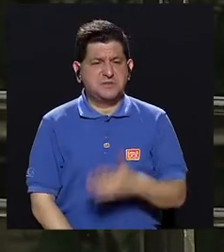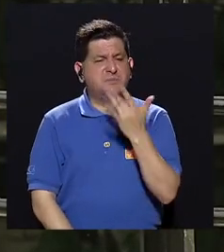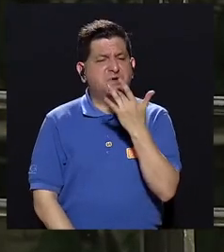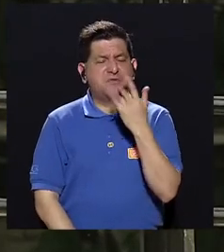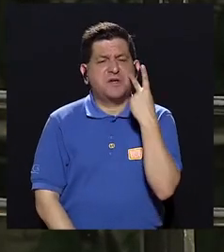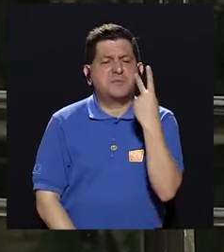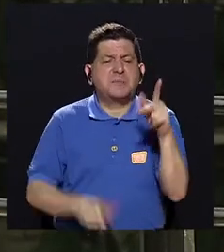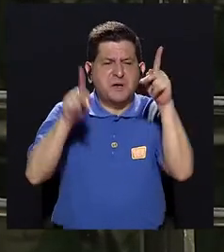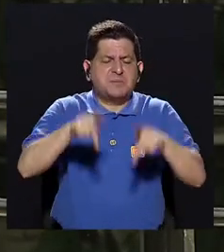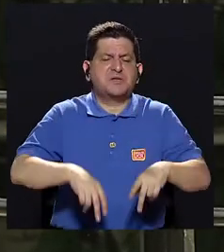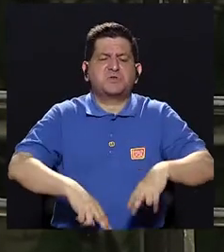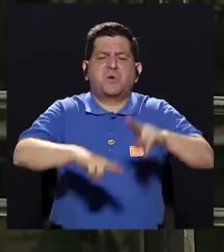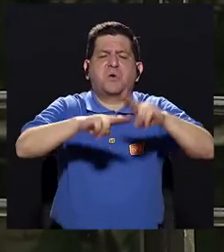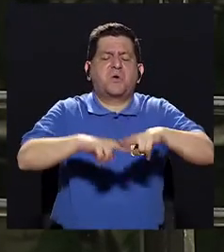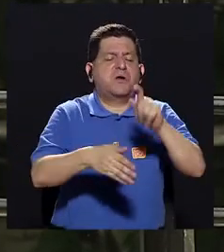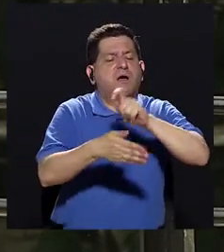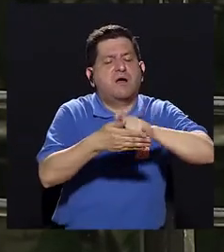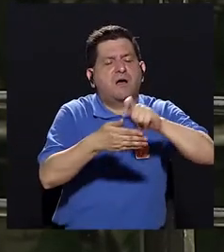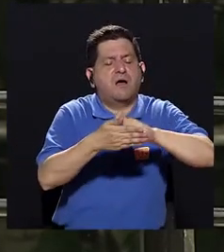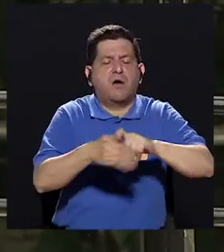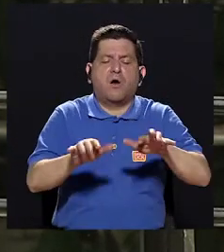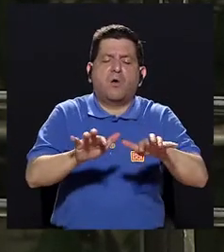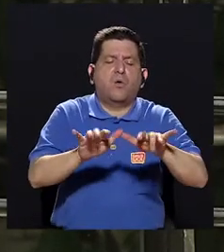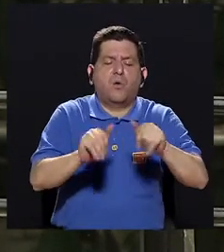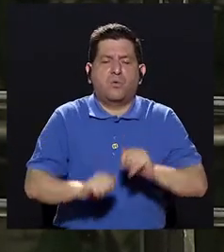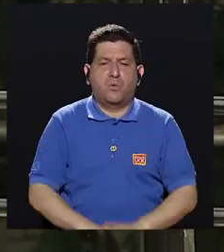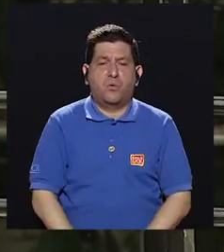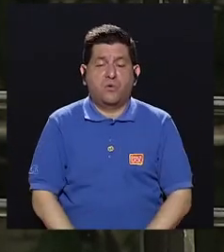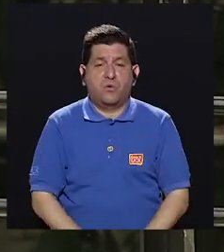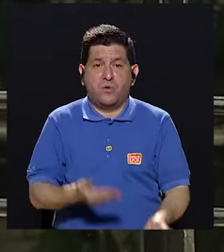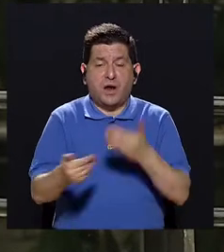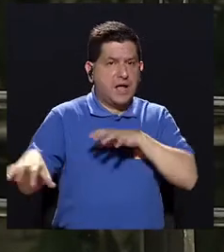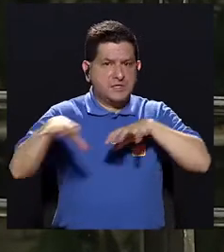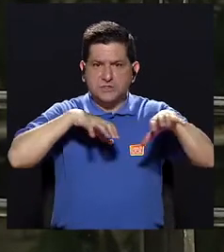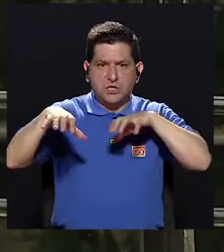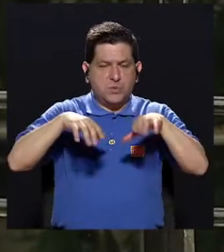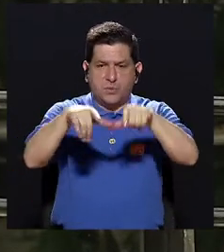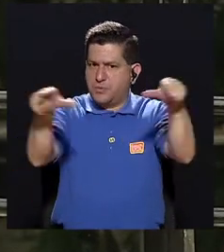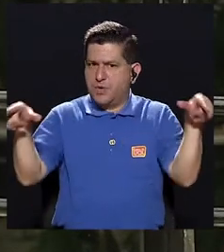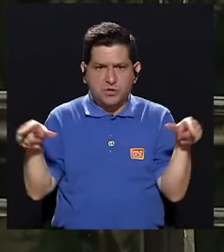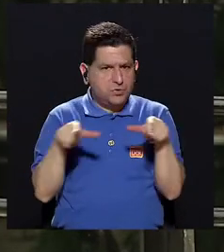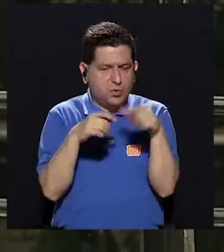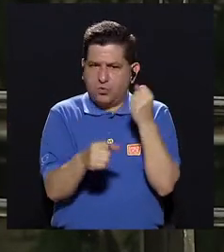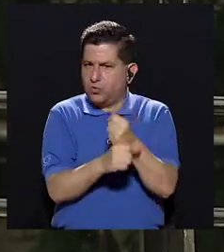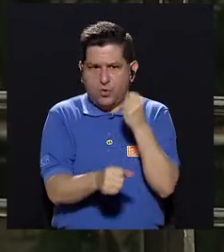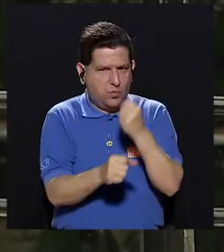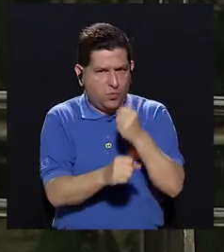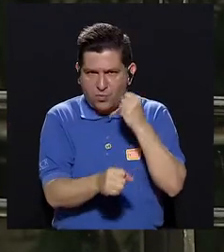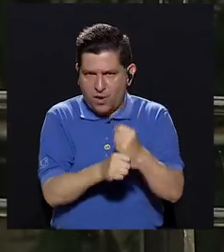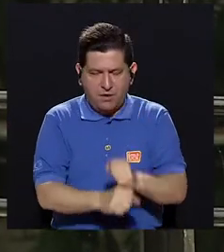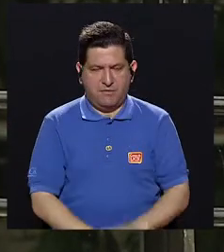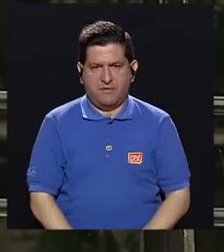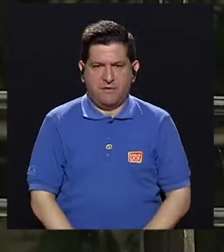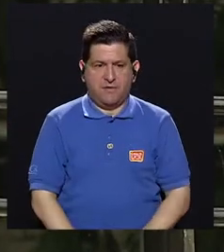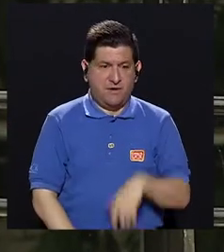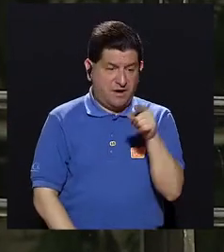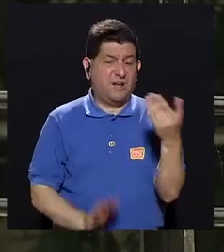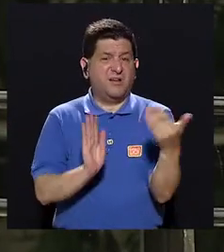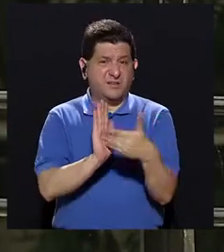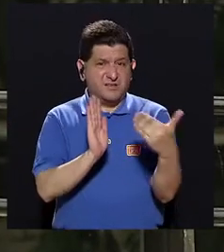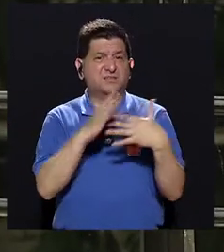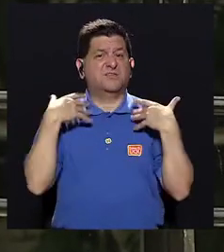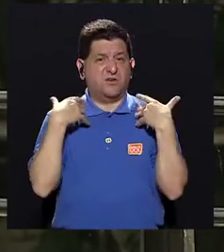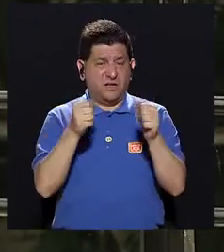jefes prefieren ver a una persona sentada, escribiendo, que casi ni se mueva de su lugar de trabajo, y más bien eso